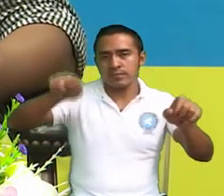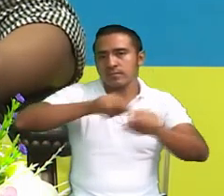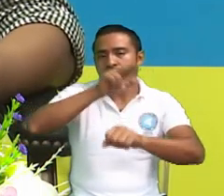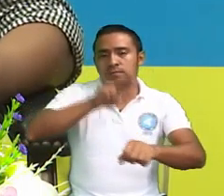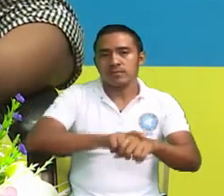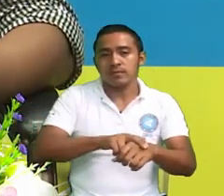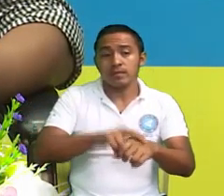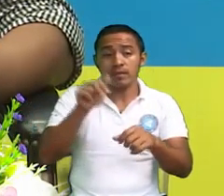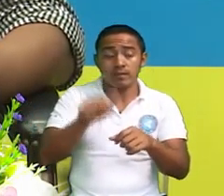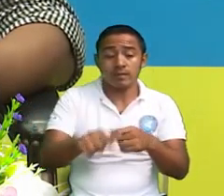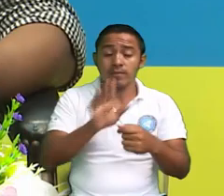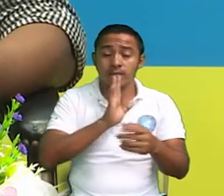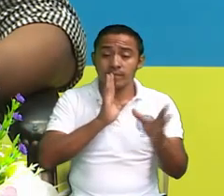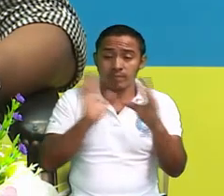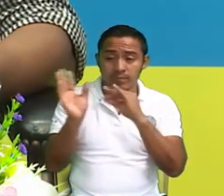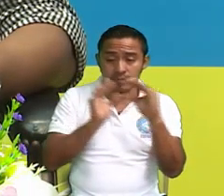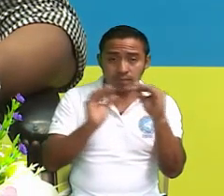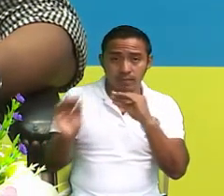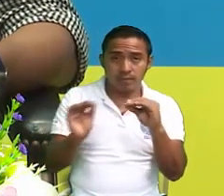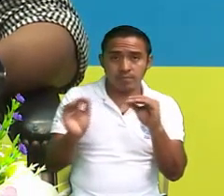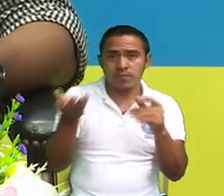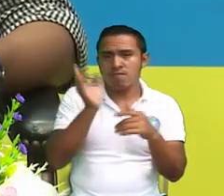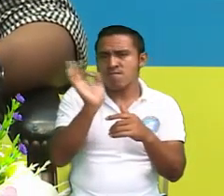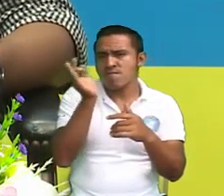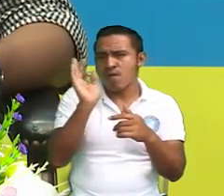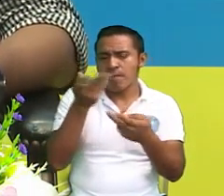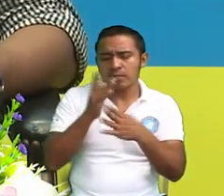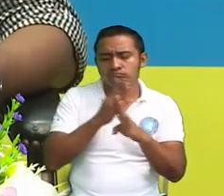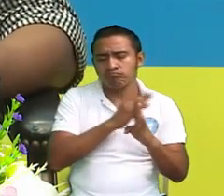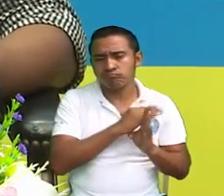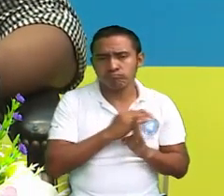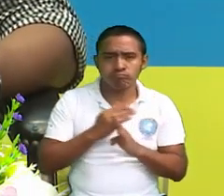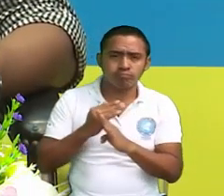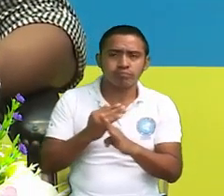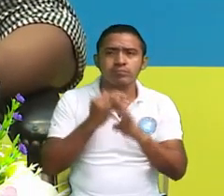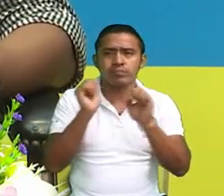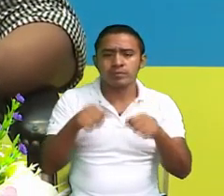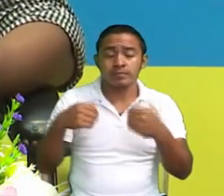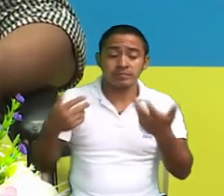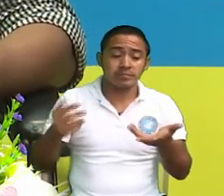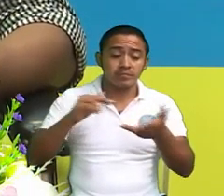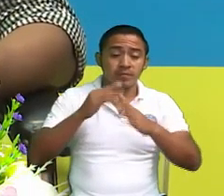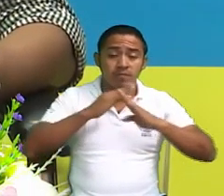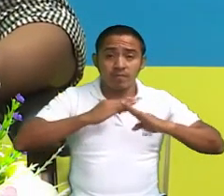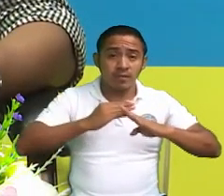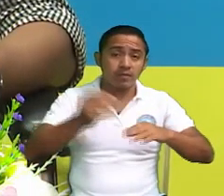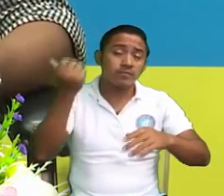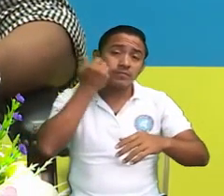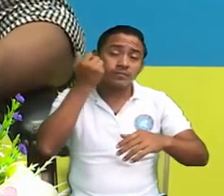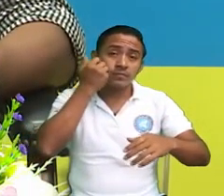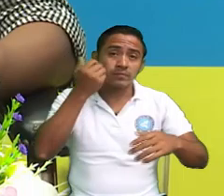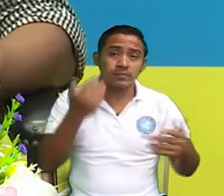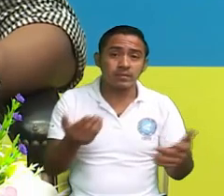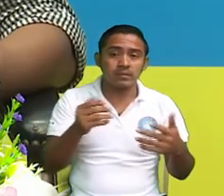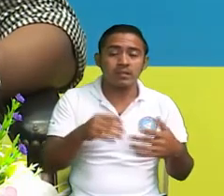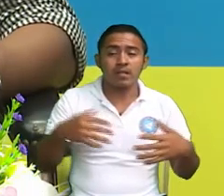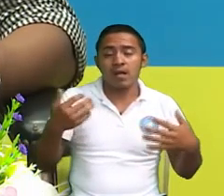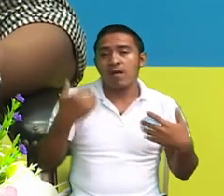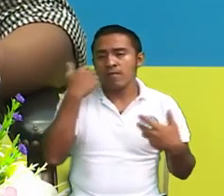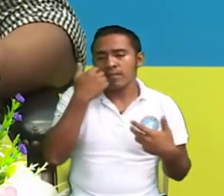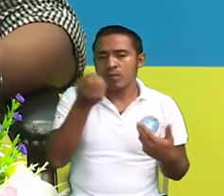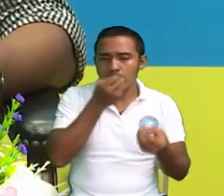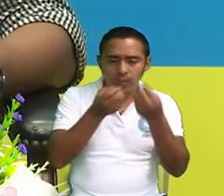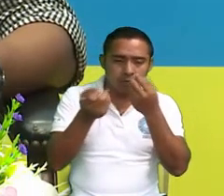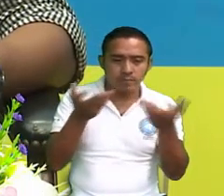Nacional. Estamos conversando sobre las medidas preventivas para prevenir las intoxicaciones alimentarias. Tenemos